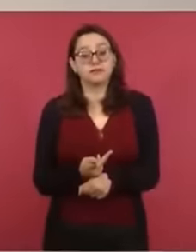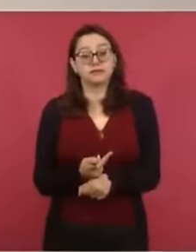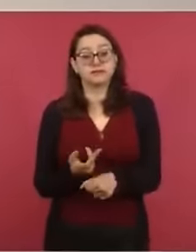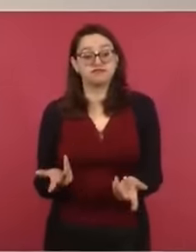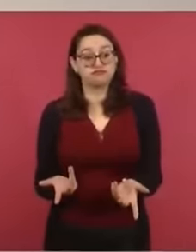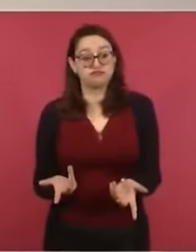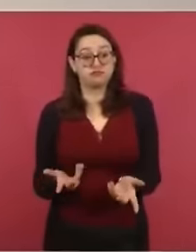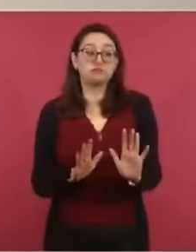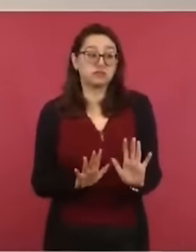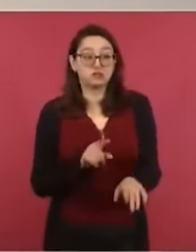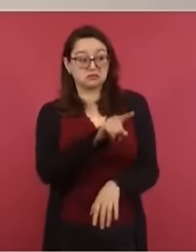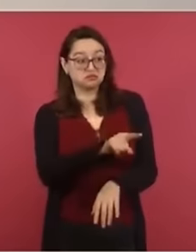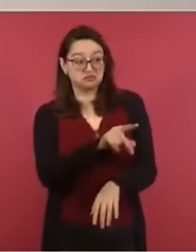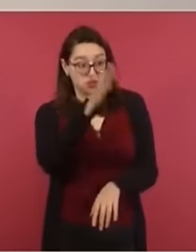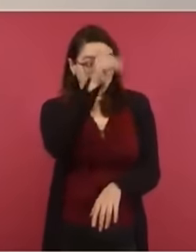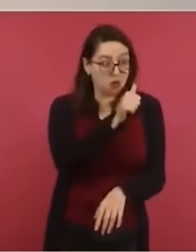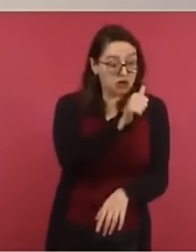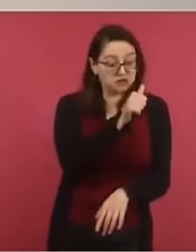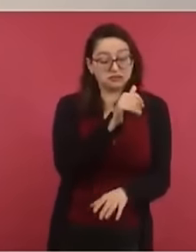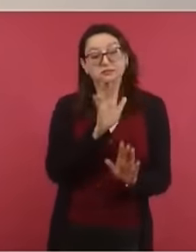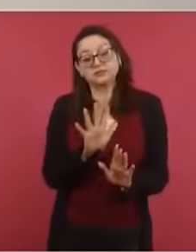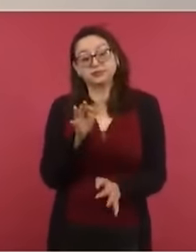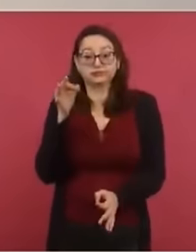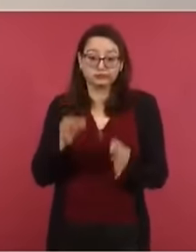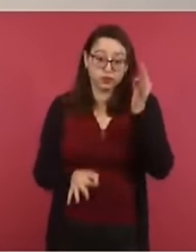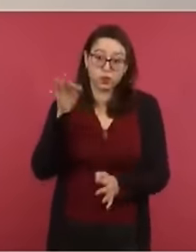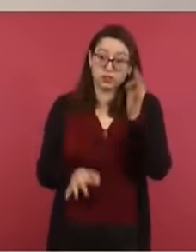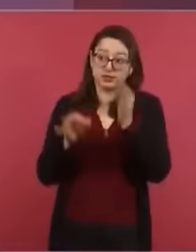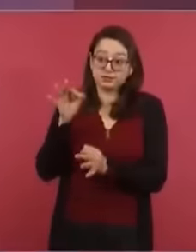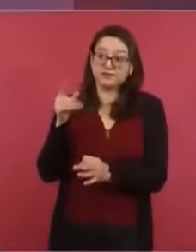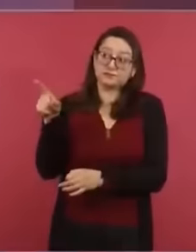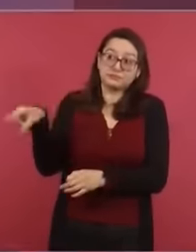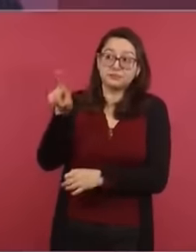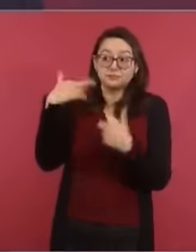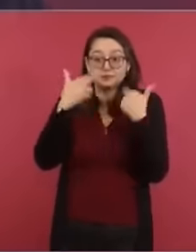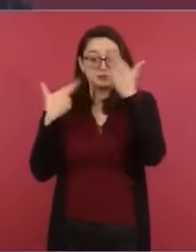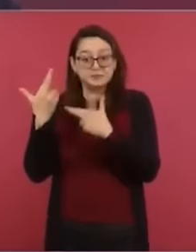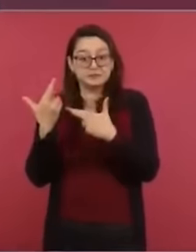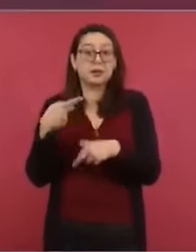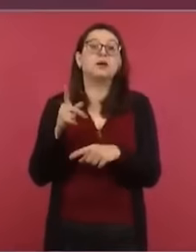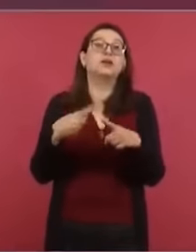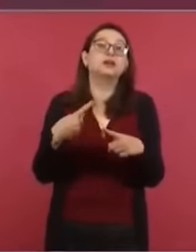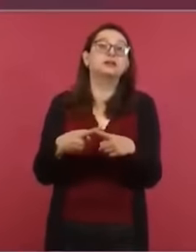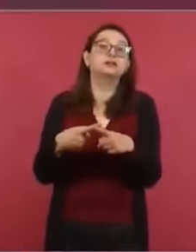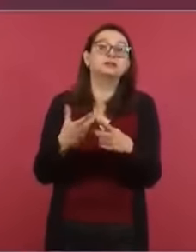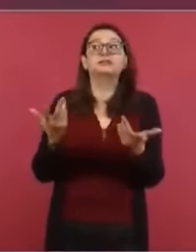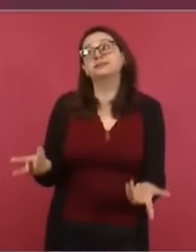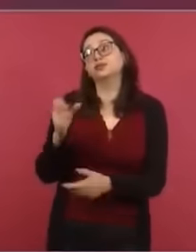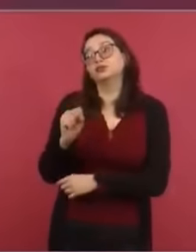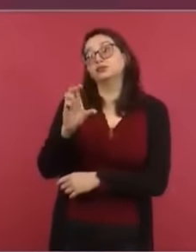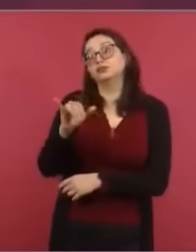que resuelvan las autoridades competentes. ¿Quiénes? Pues jueces, magistrados, ministros.